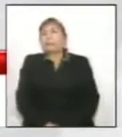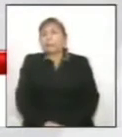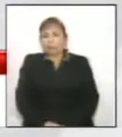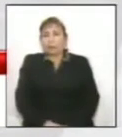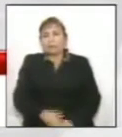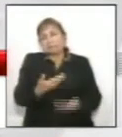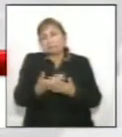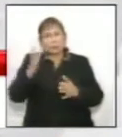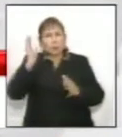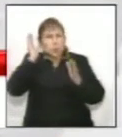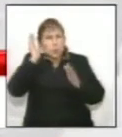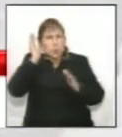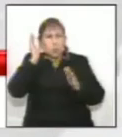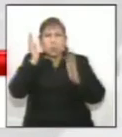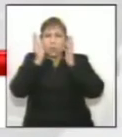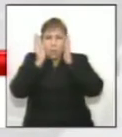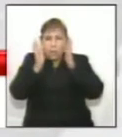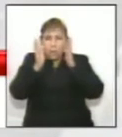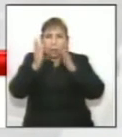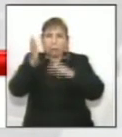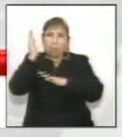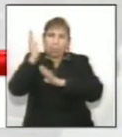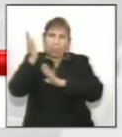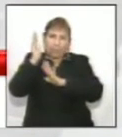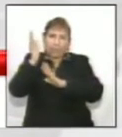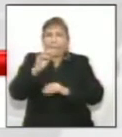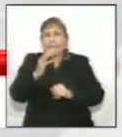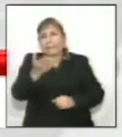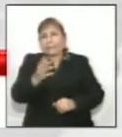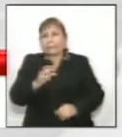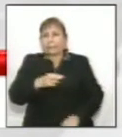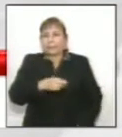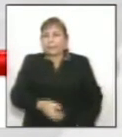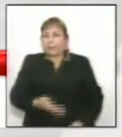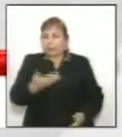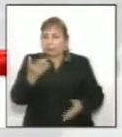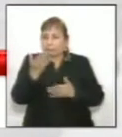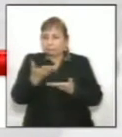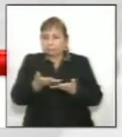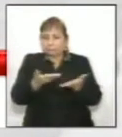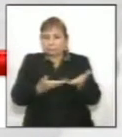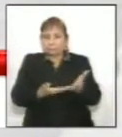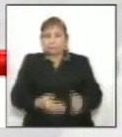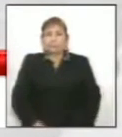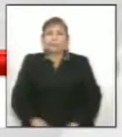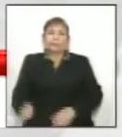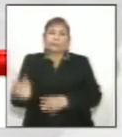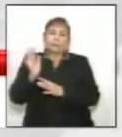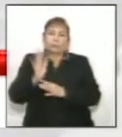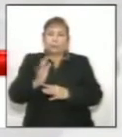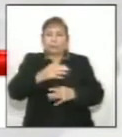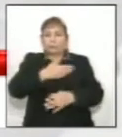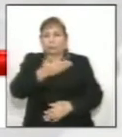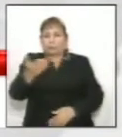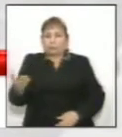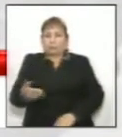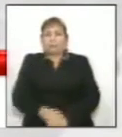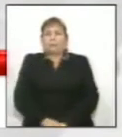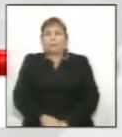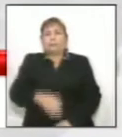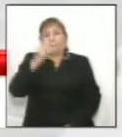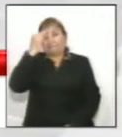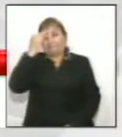escuchando con atención el mensaje que su persona ha presentado ante la representación nacional,